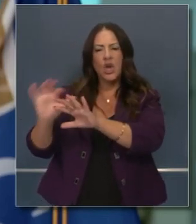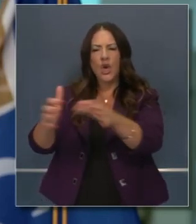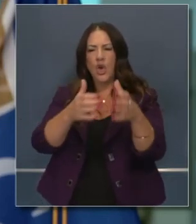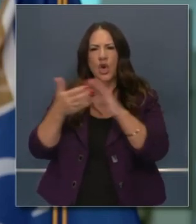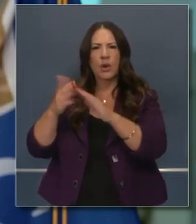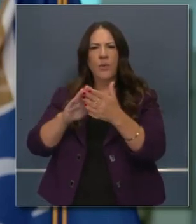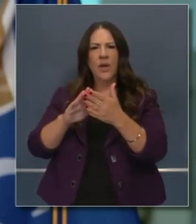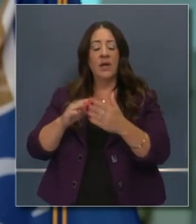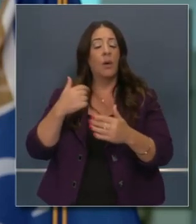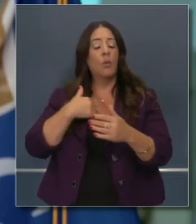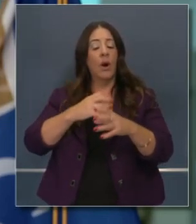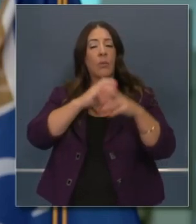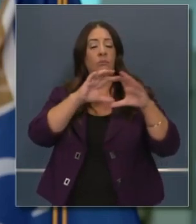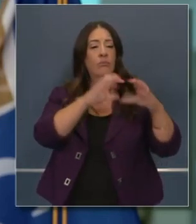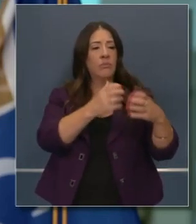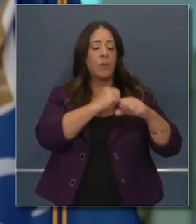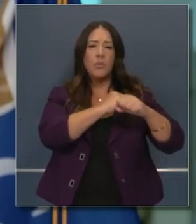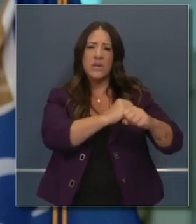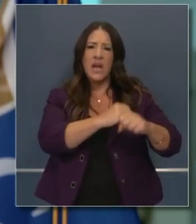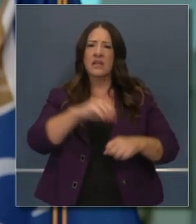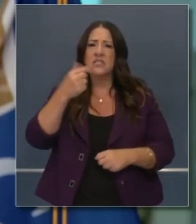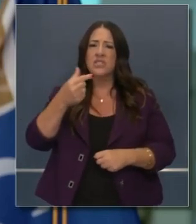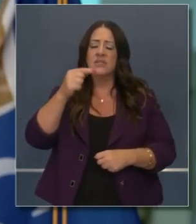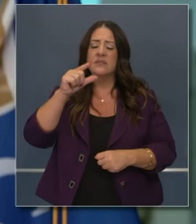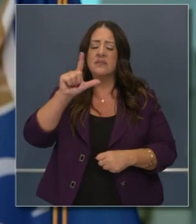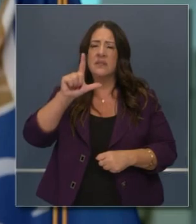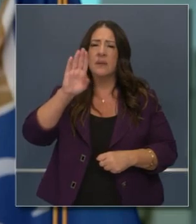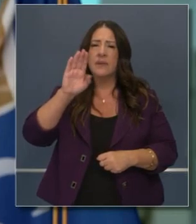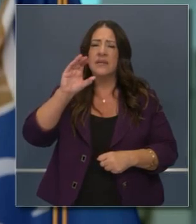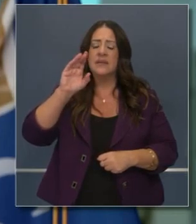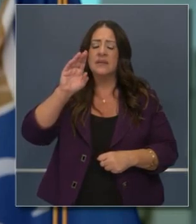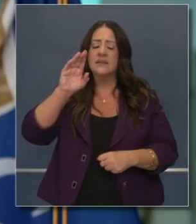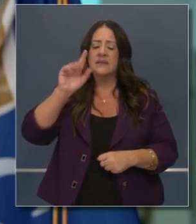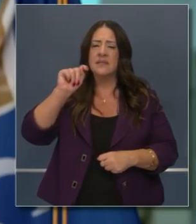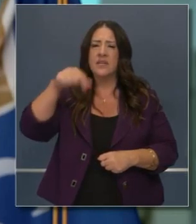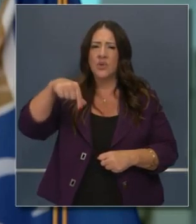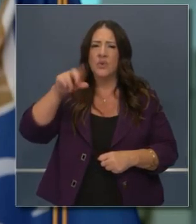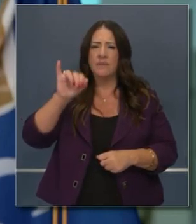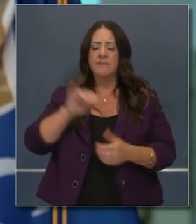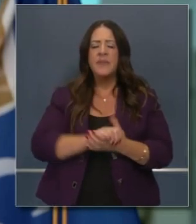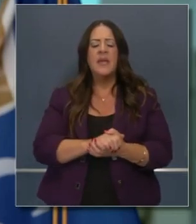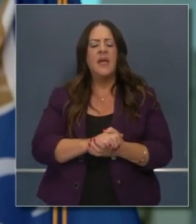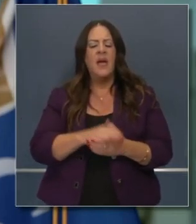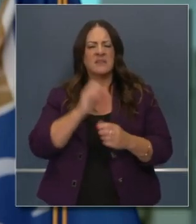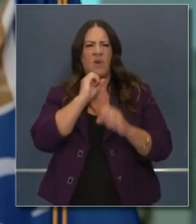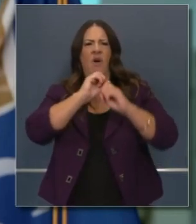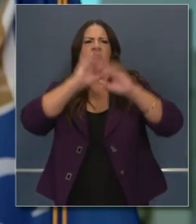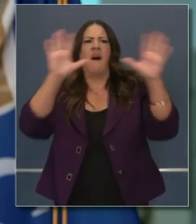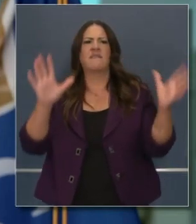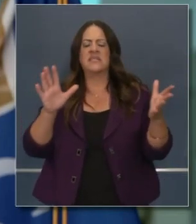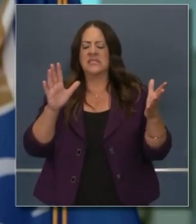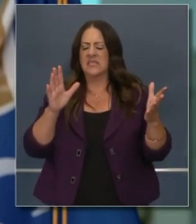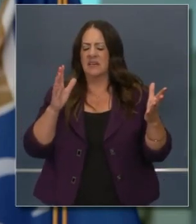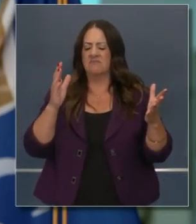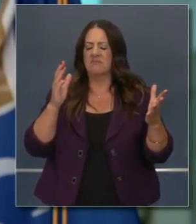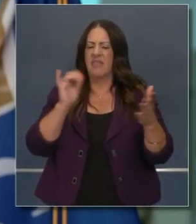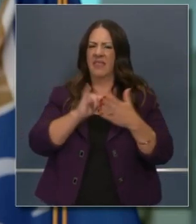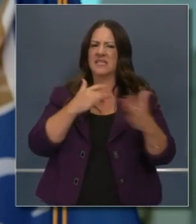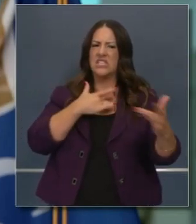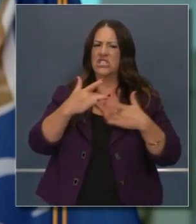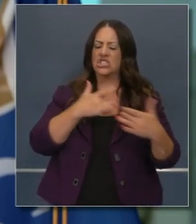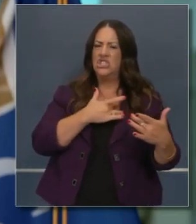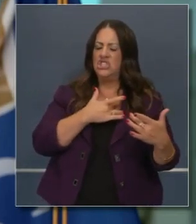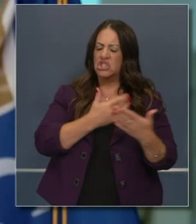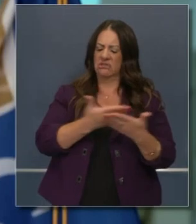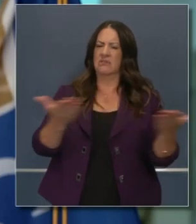comunidades que son minorías, la comunidad LGBTQT, muchísimas cuestiones que se presentan obviamente